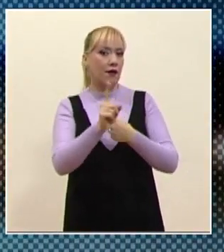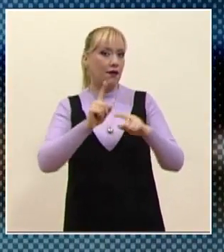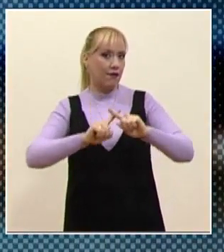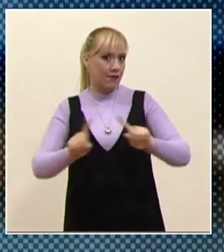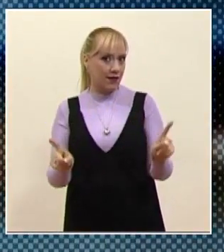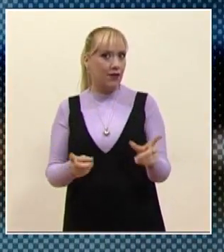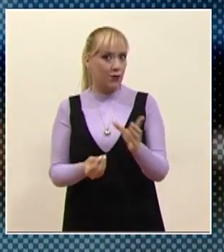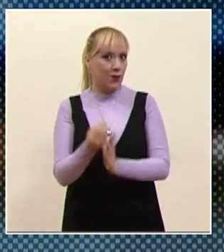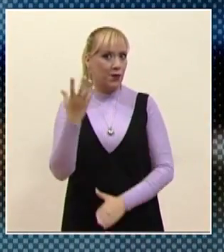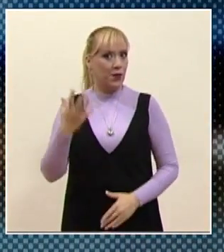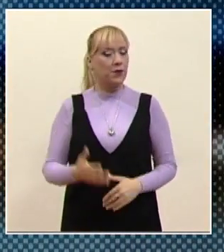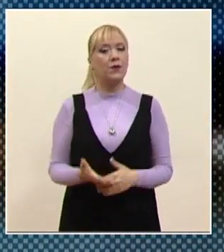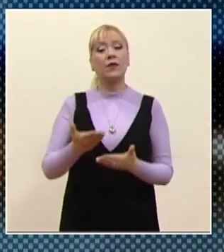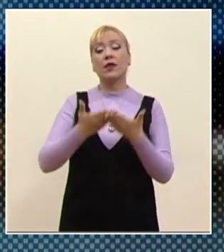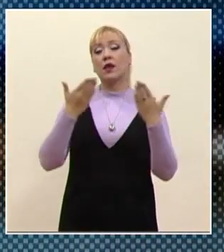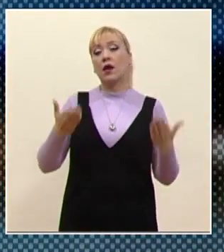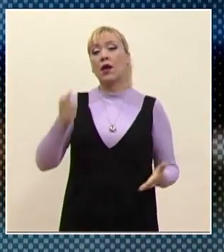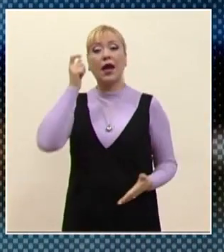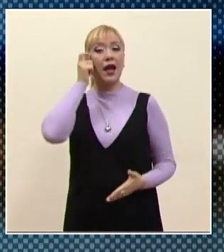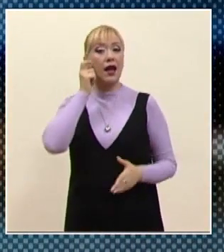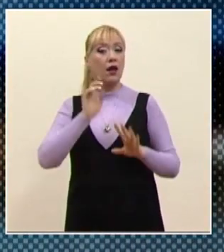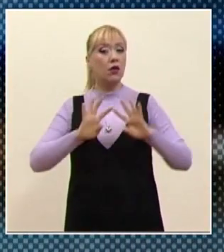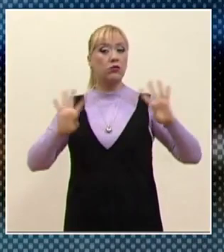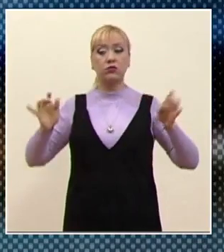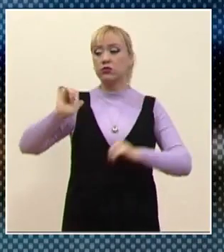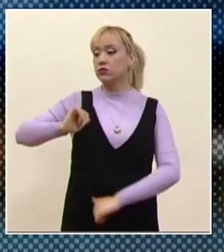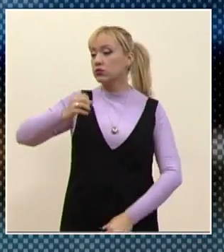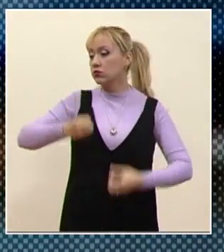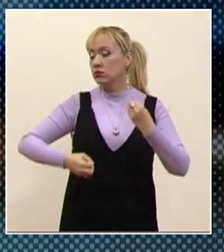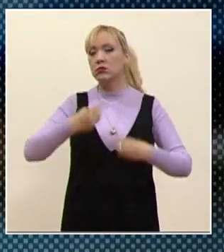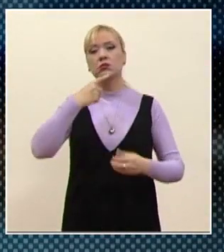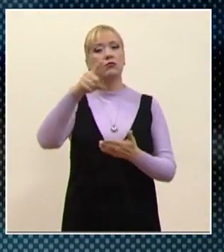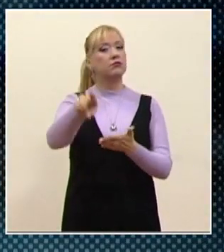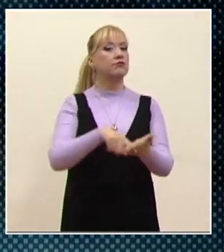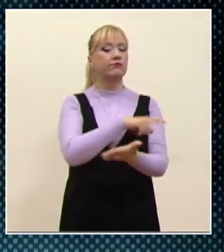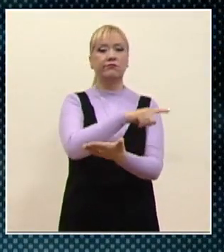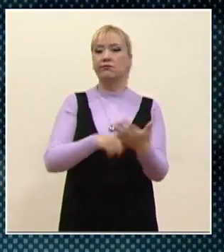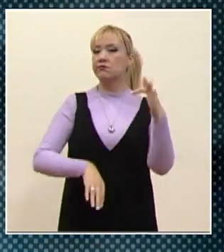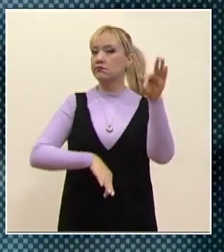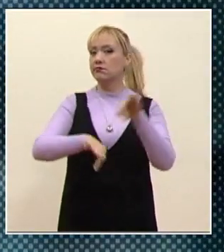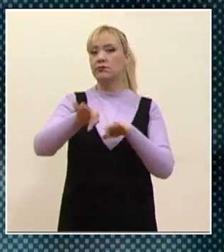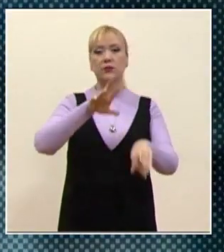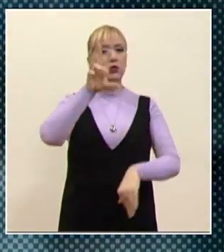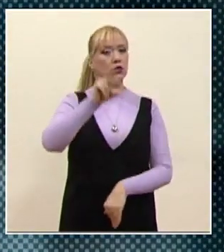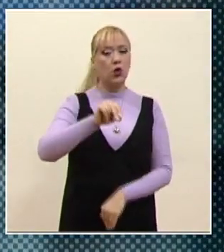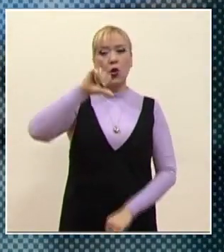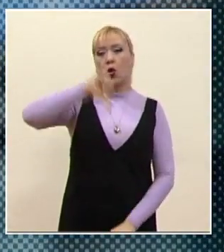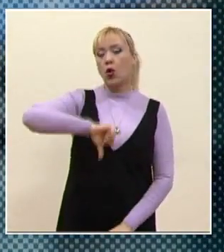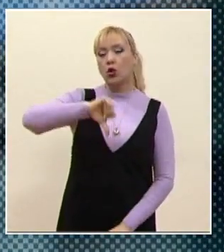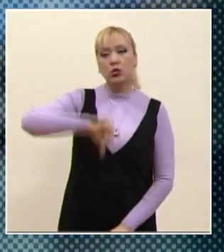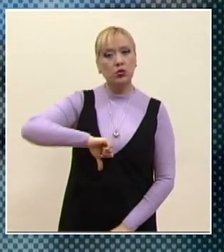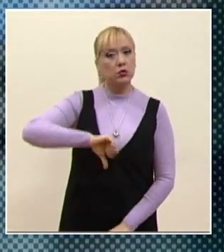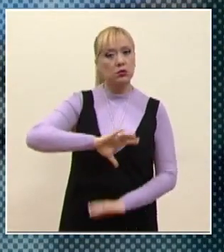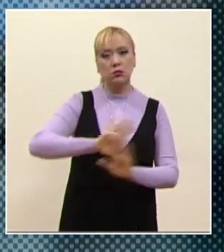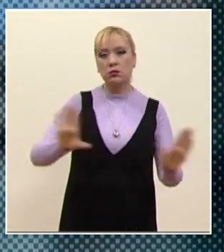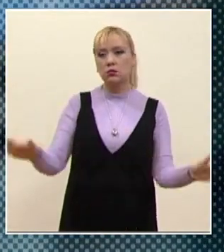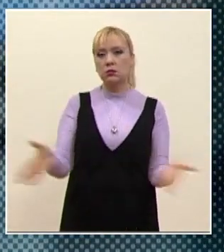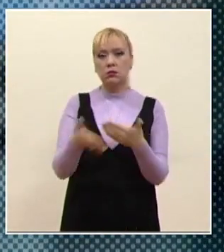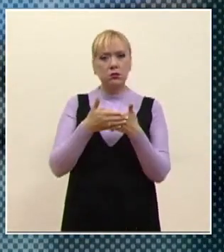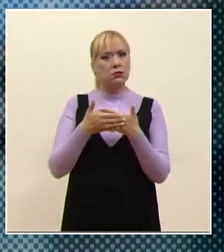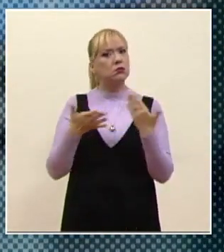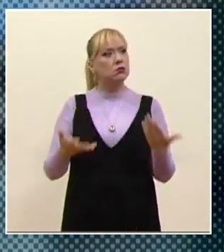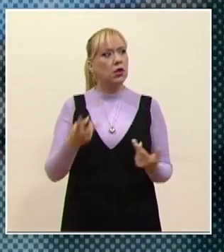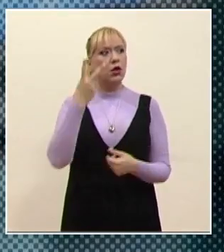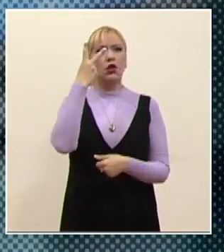del Consejo de la Judicatura de Guerrero, se suspendieron labores, términos y plazos el día de hoy en los órganos jurisdiccionales